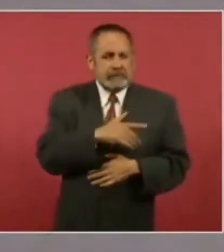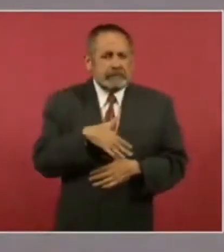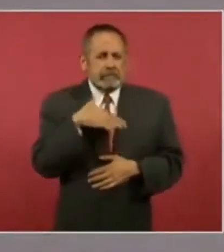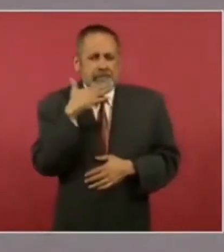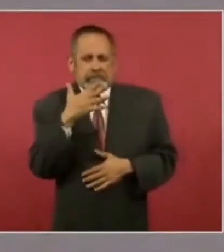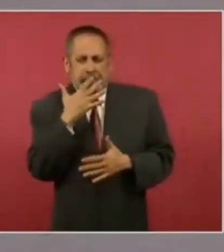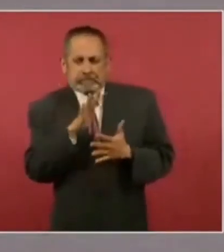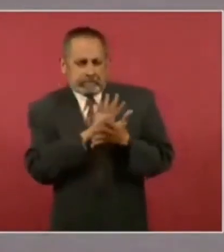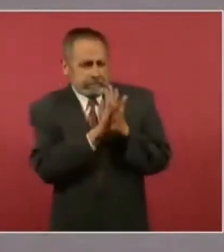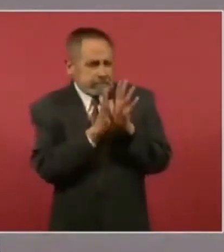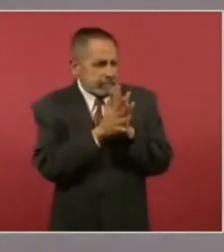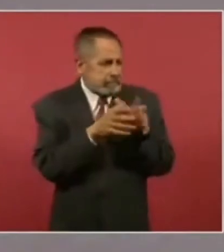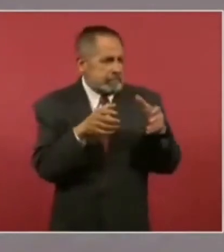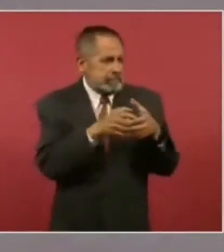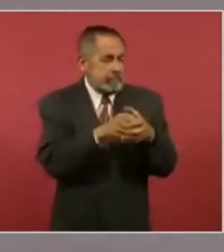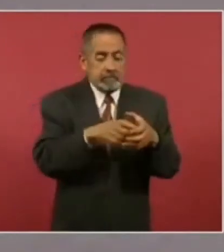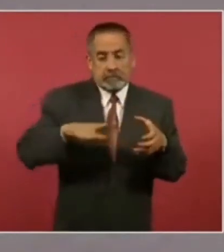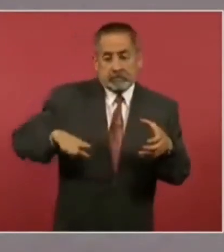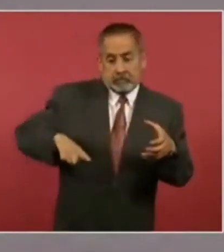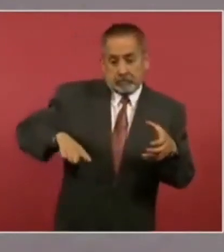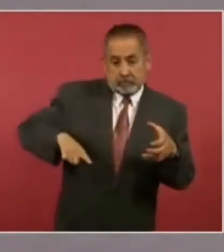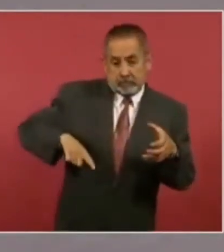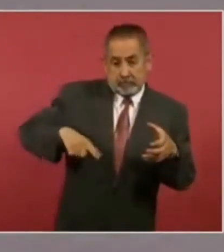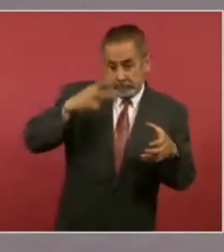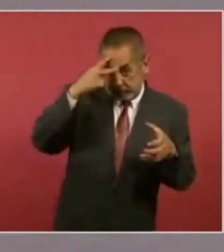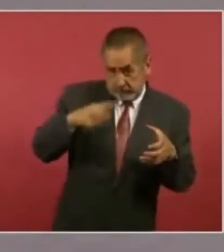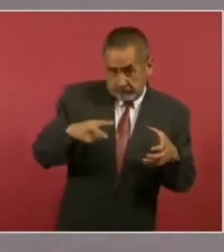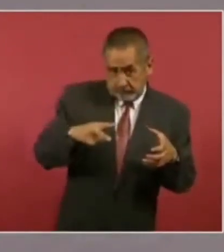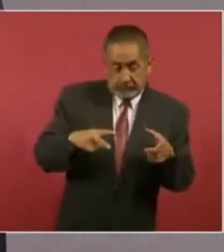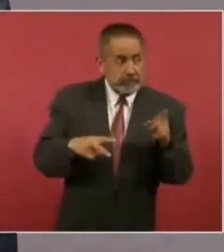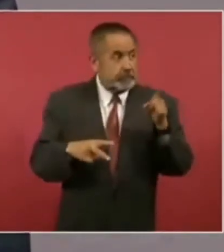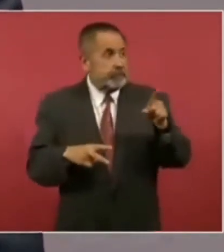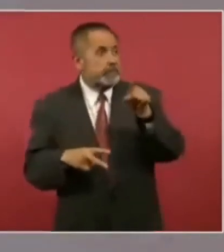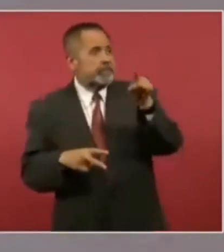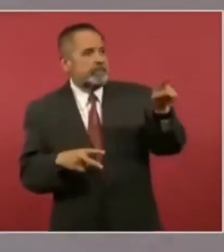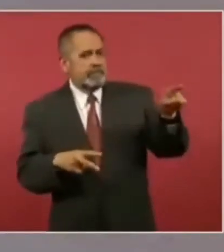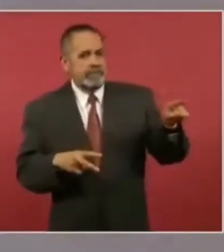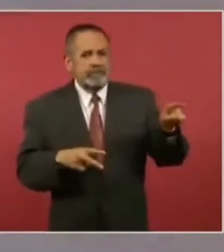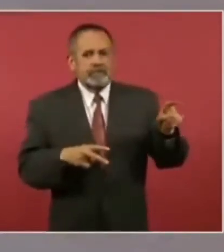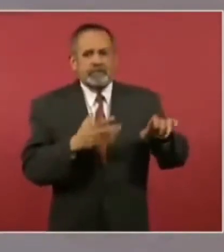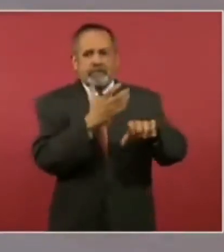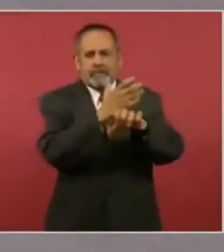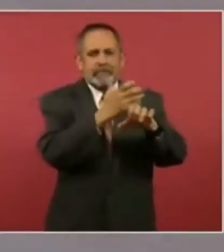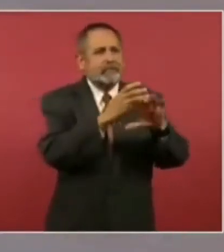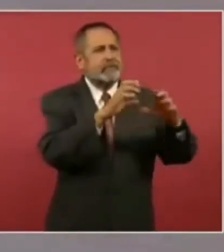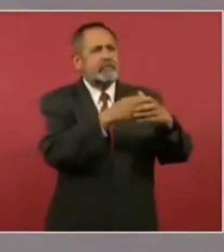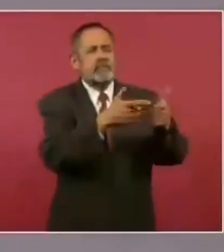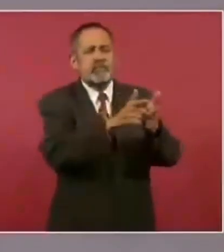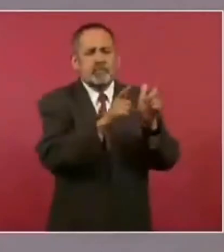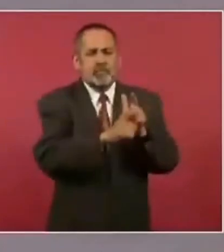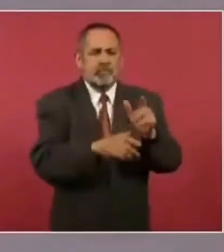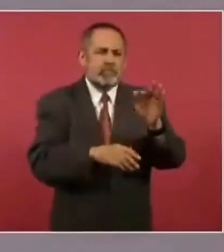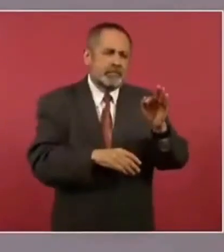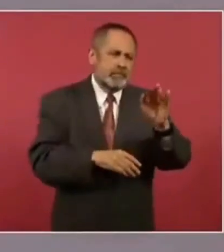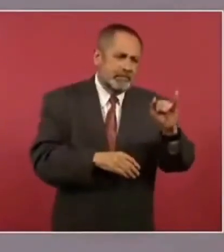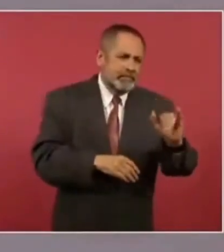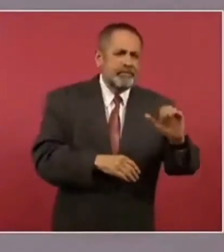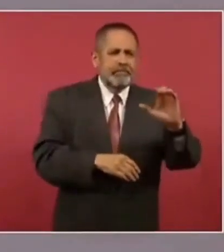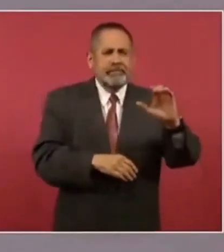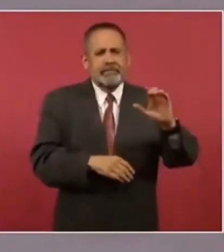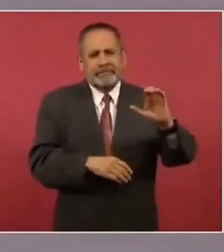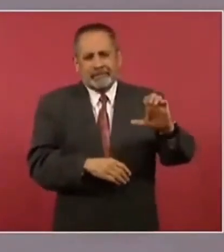turbios entre el gobierno de México y las agencias del gobierno de Estados